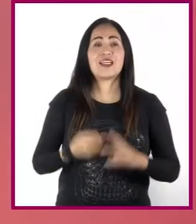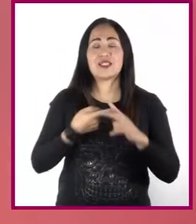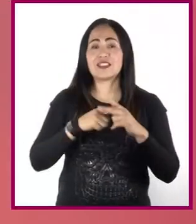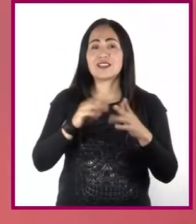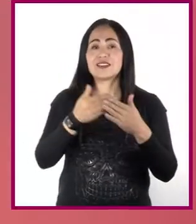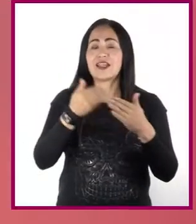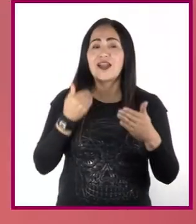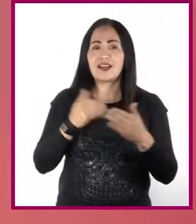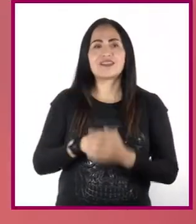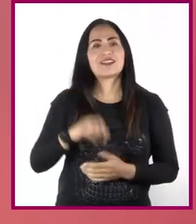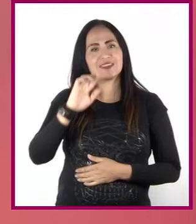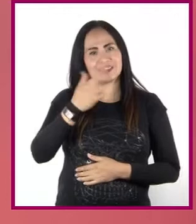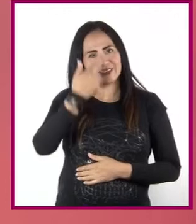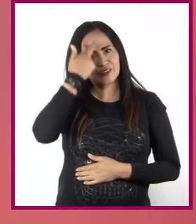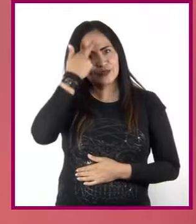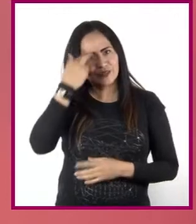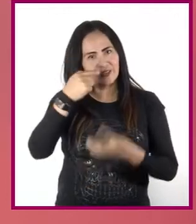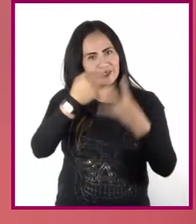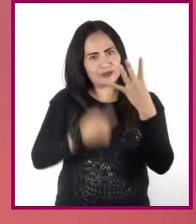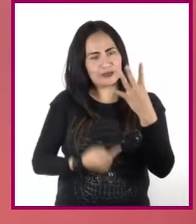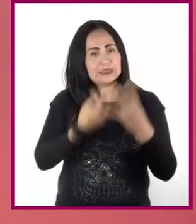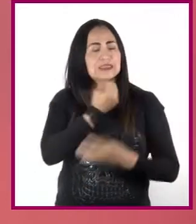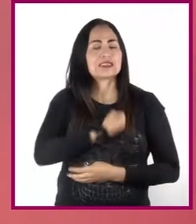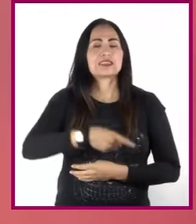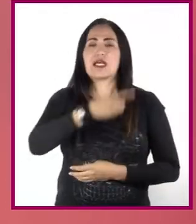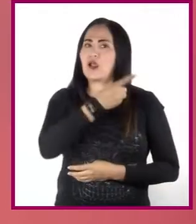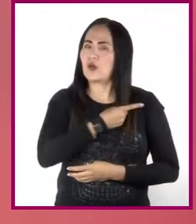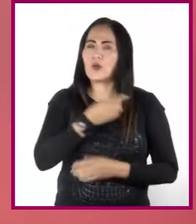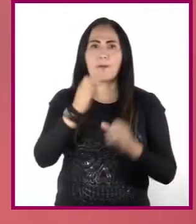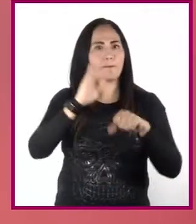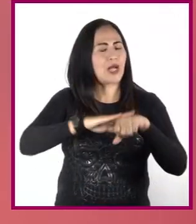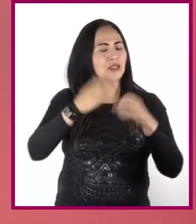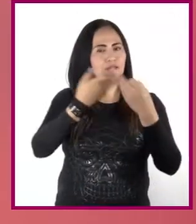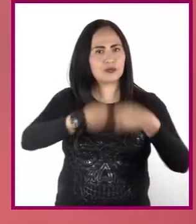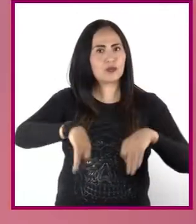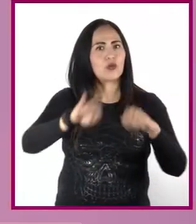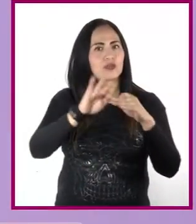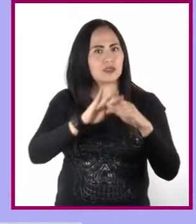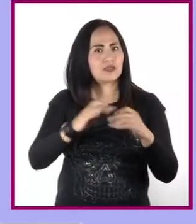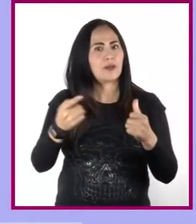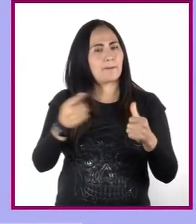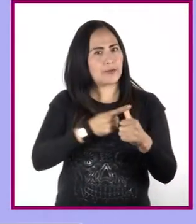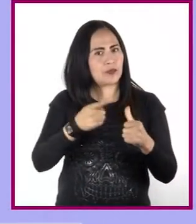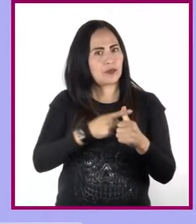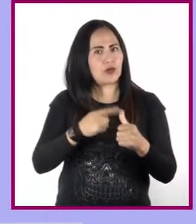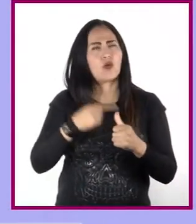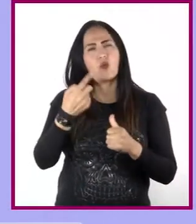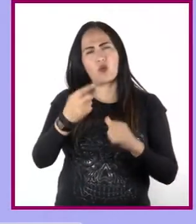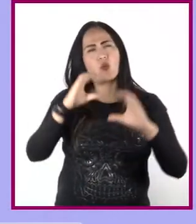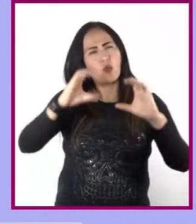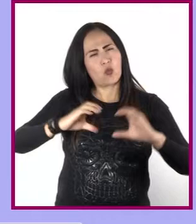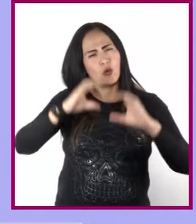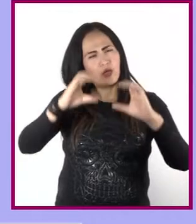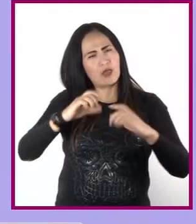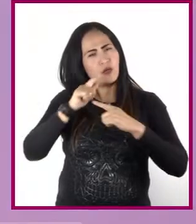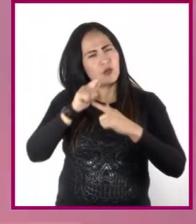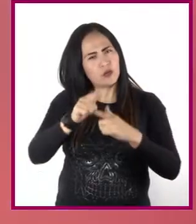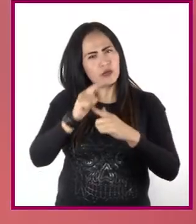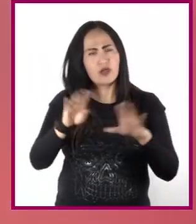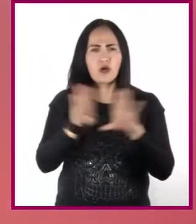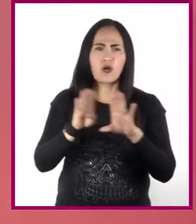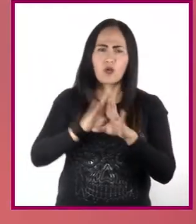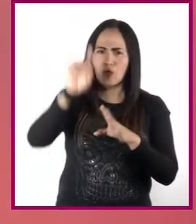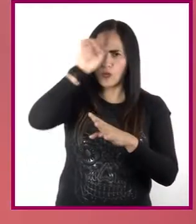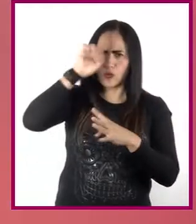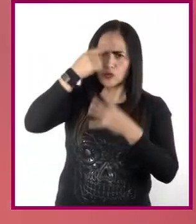iniciar, permítanme recordarles algo. La salud es lo primero. Así que les recomiendo que sigamos cuidándonos, atendiendo las indicaciones